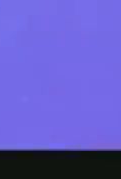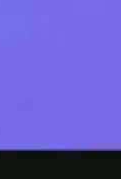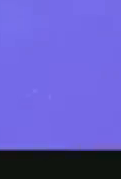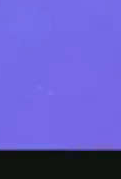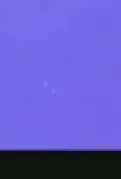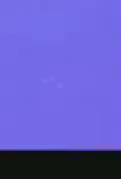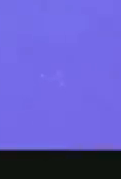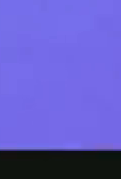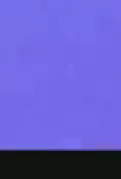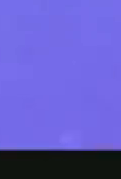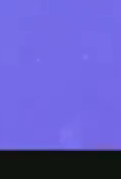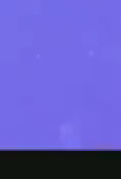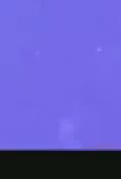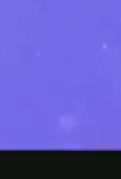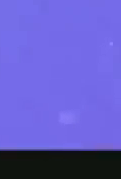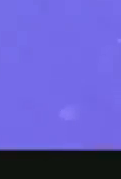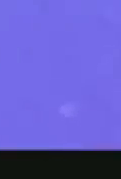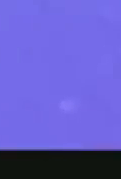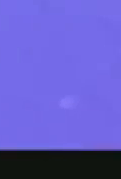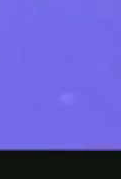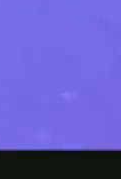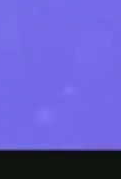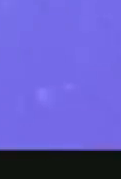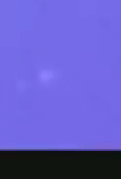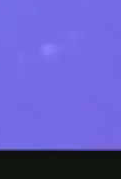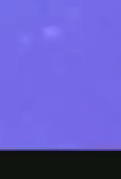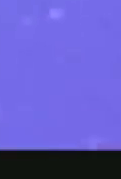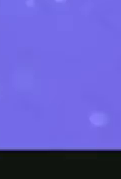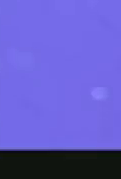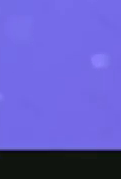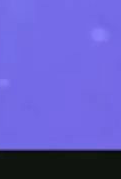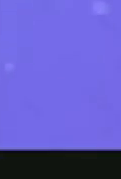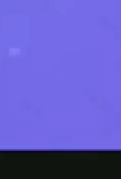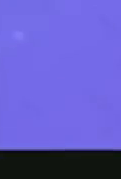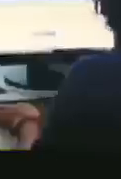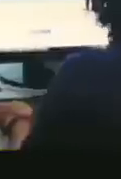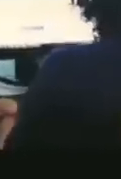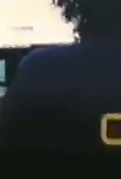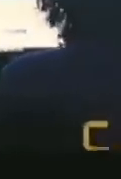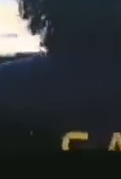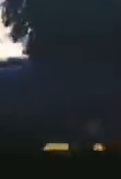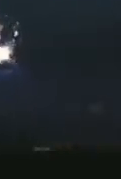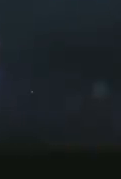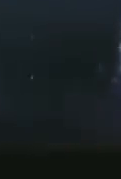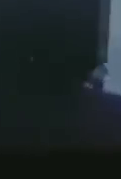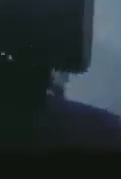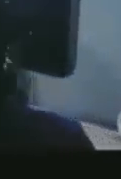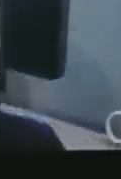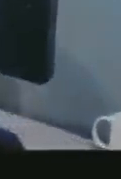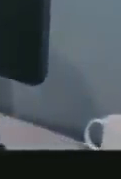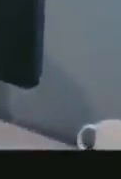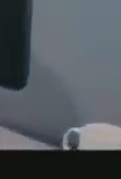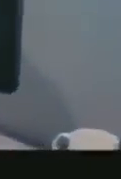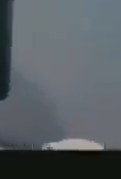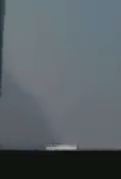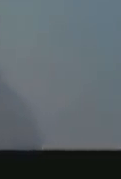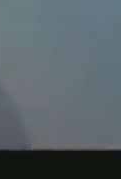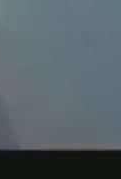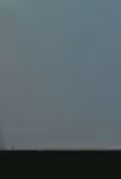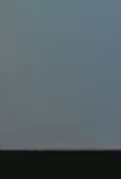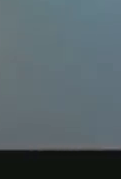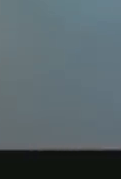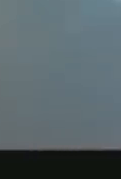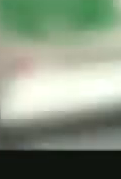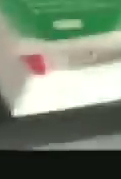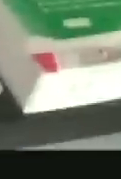tecnología, directamente planteamos nuestros casos y hay un mecanismo de seguimiento. Tú haces la denuncia, te llaman directamente para preguntarte, mira, ya asistieron, ya le